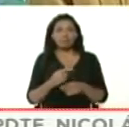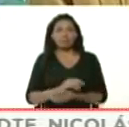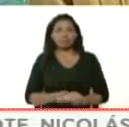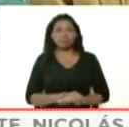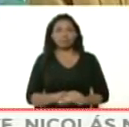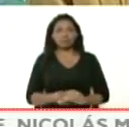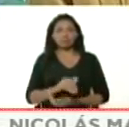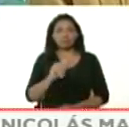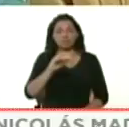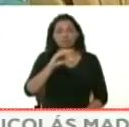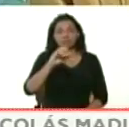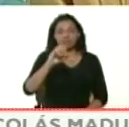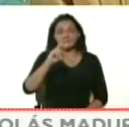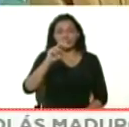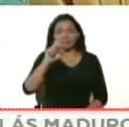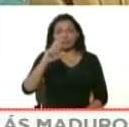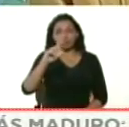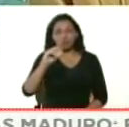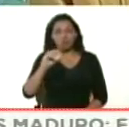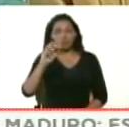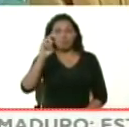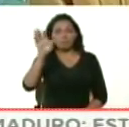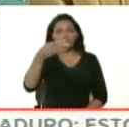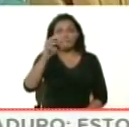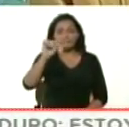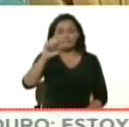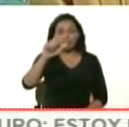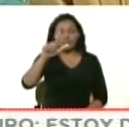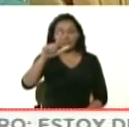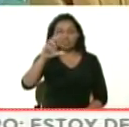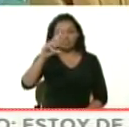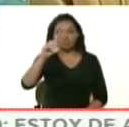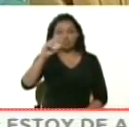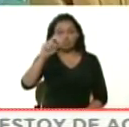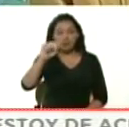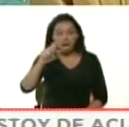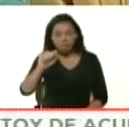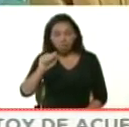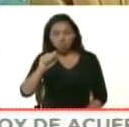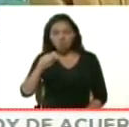Acevedo Maldonado. Fue coronel del ejército de